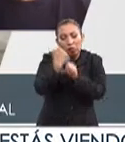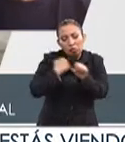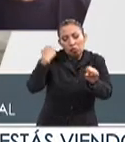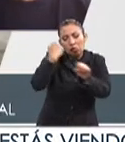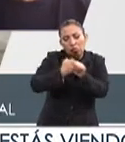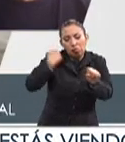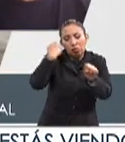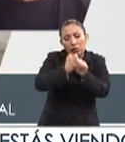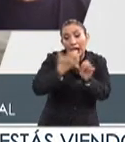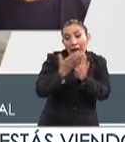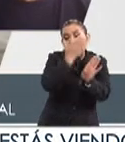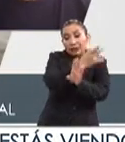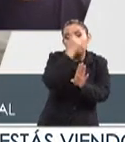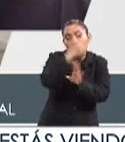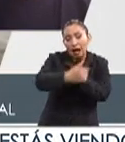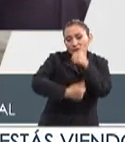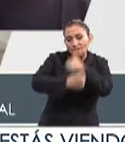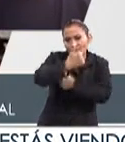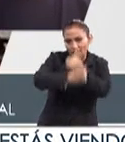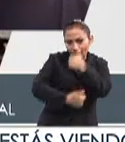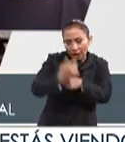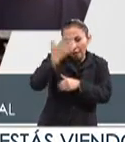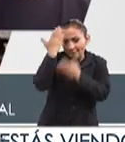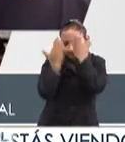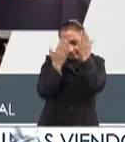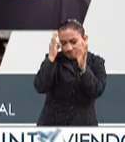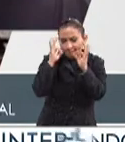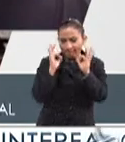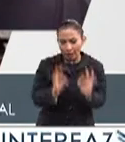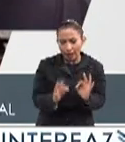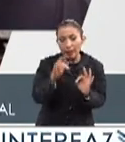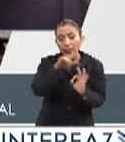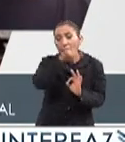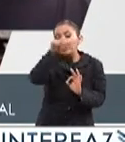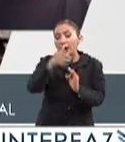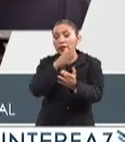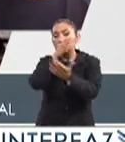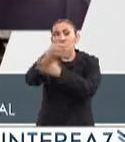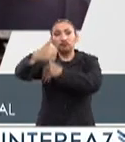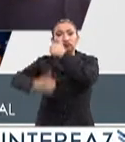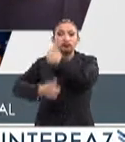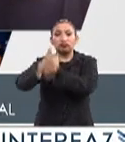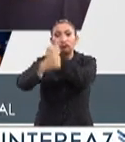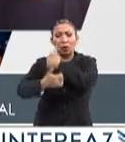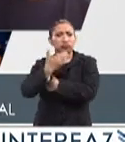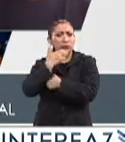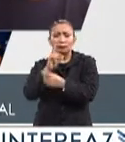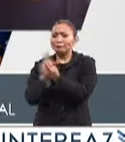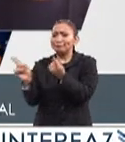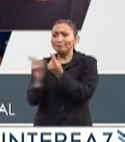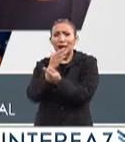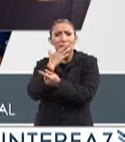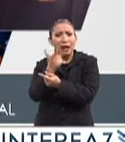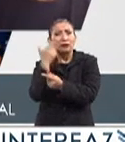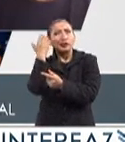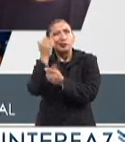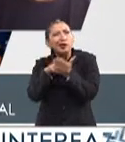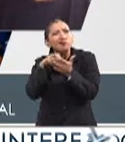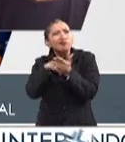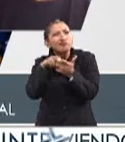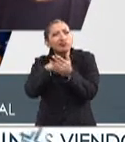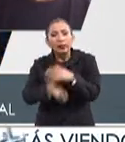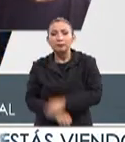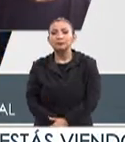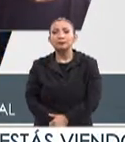entrenarse previamente para el torneo, prepararse bien y luego en una competencia sana pues es lo que te hace mejorar al final la